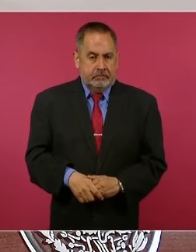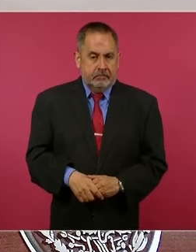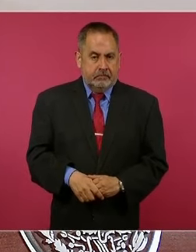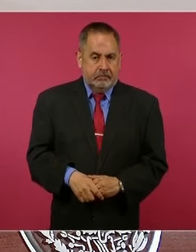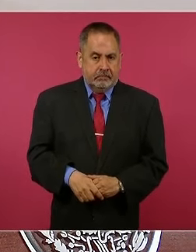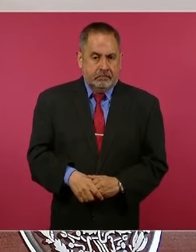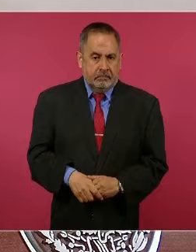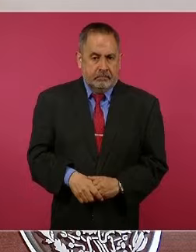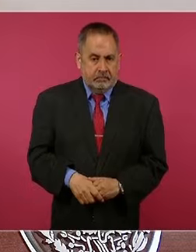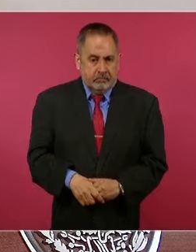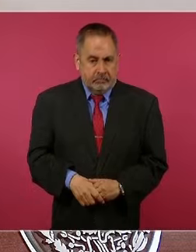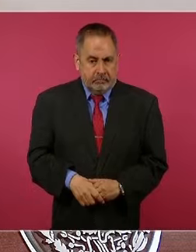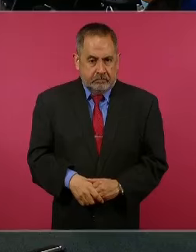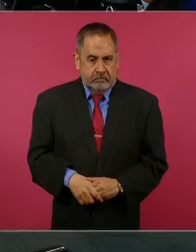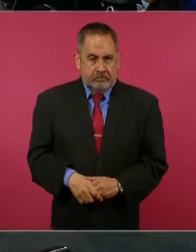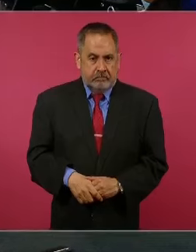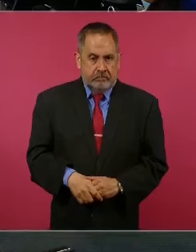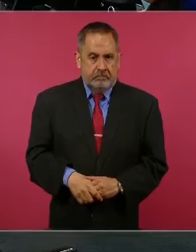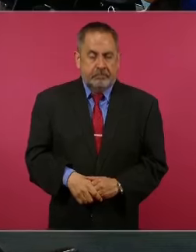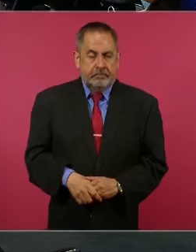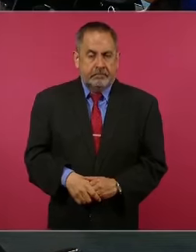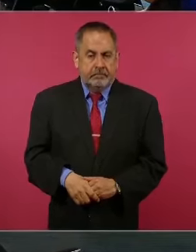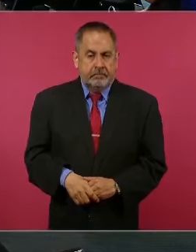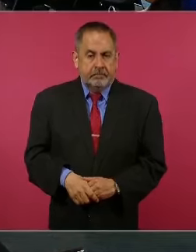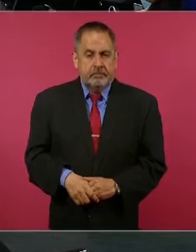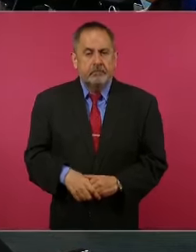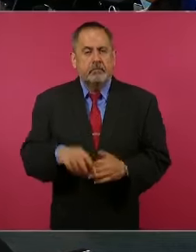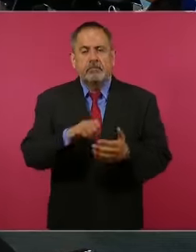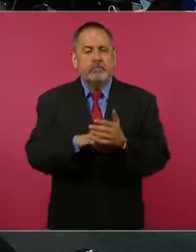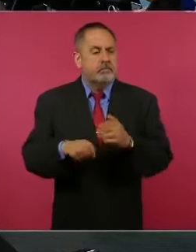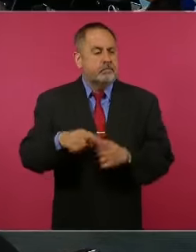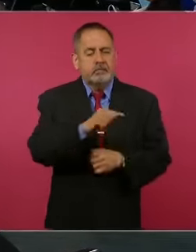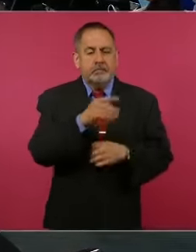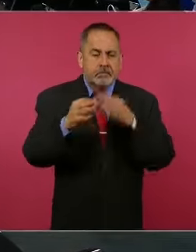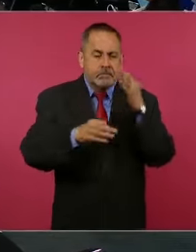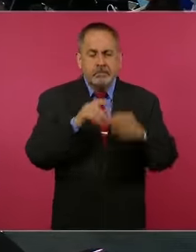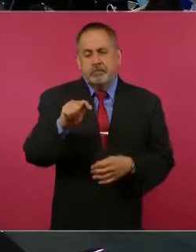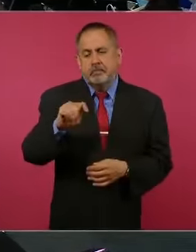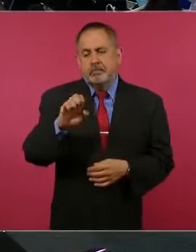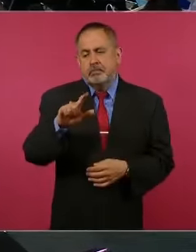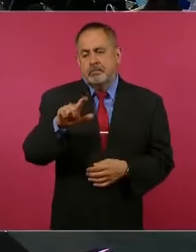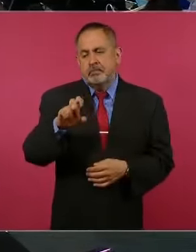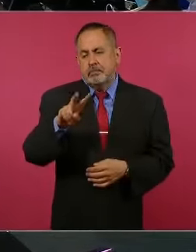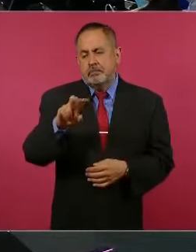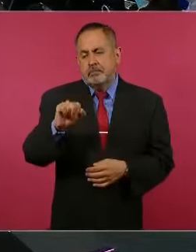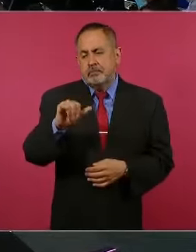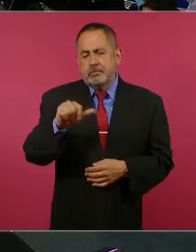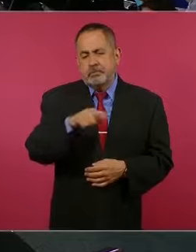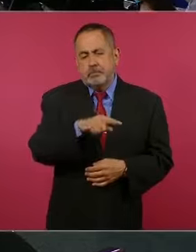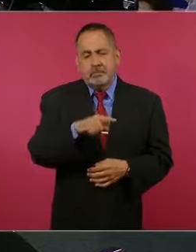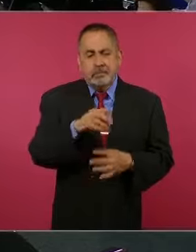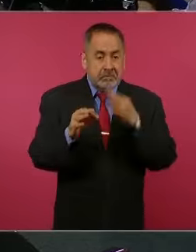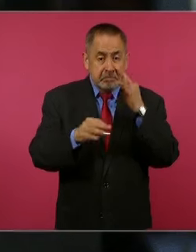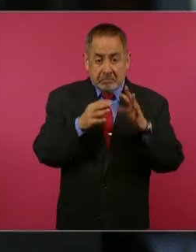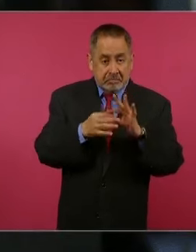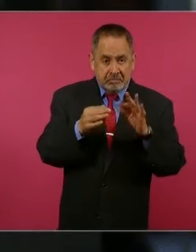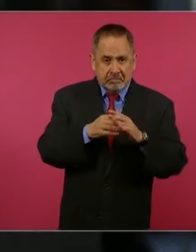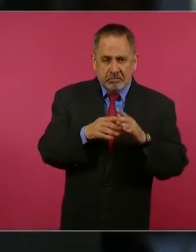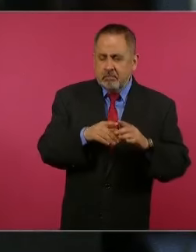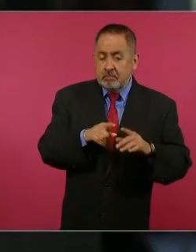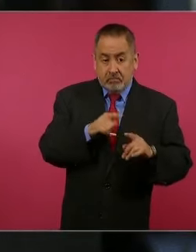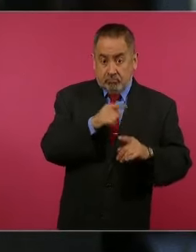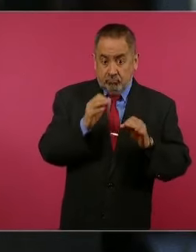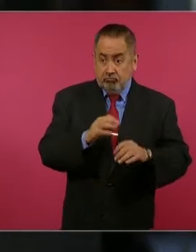funciona está por ejemplo televisa en una campaña abierta en contra de Quién